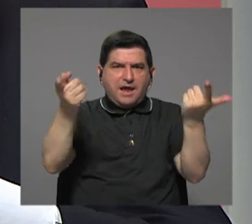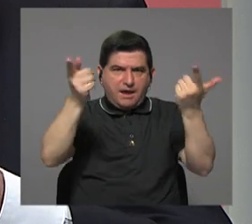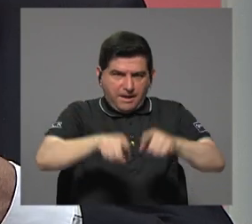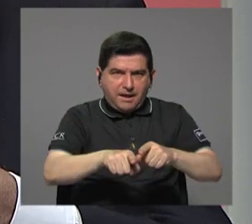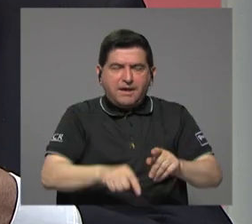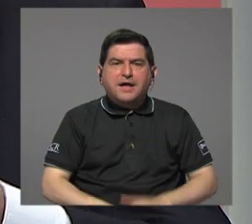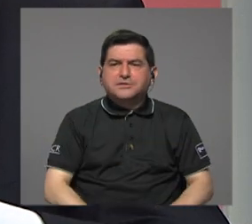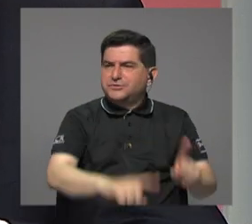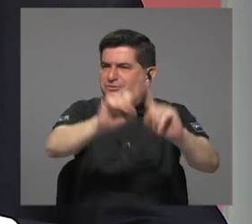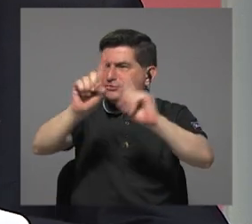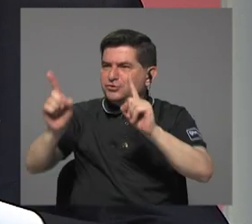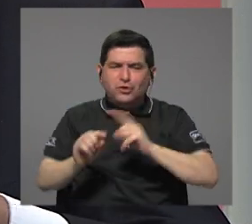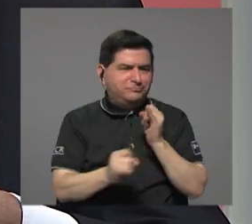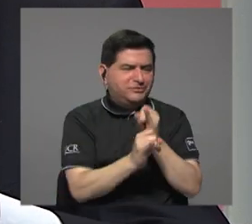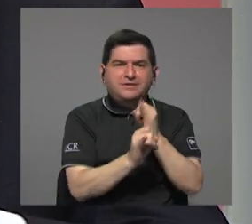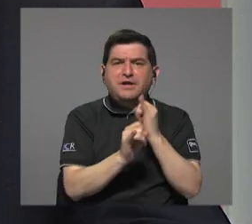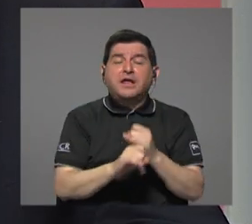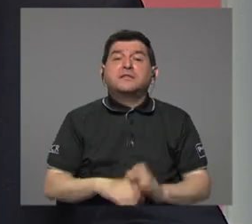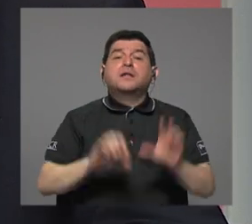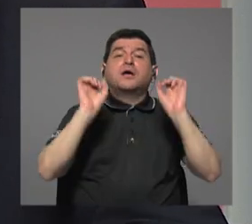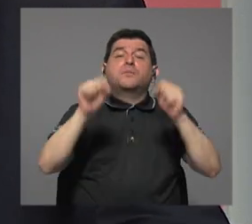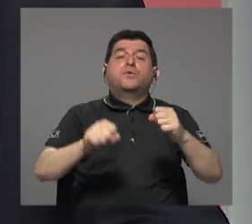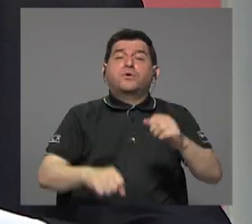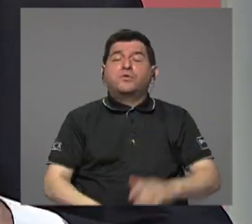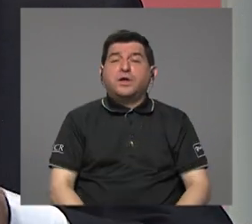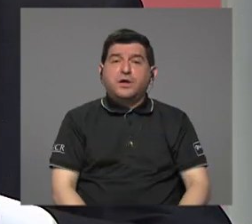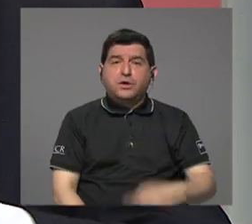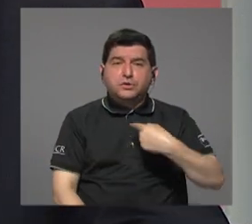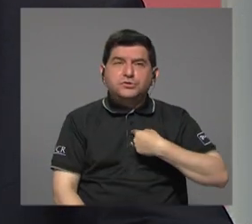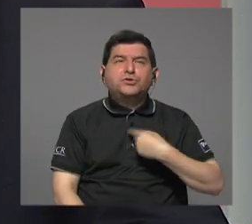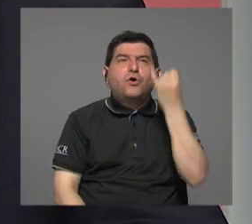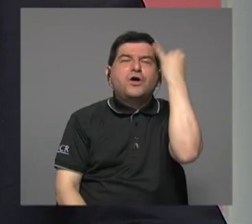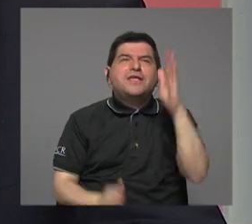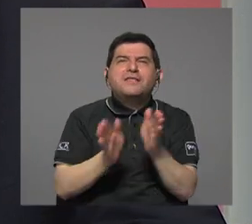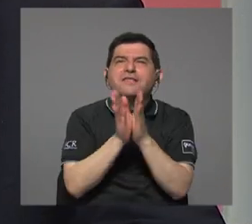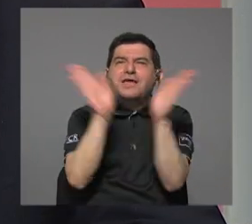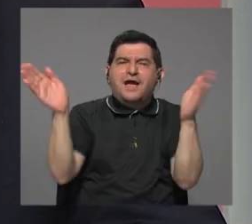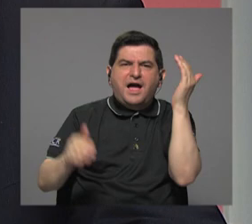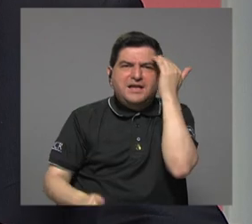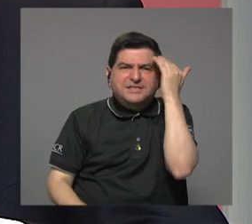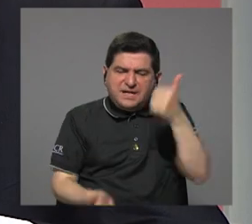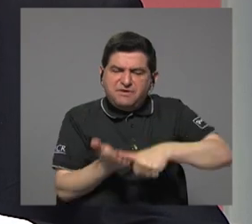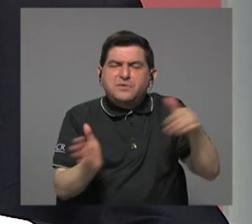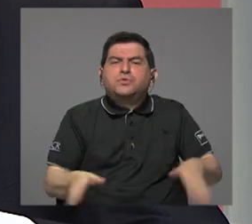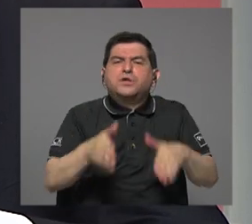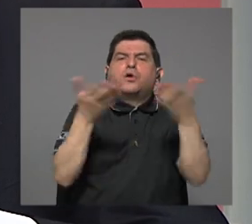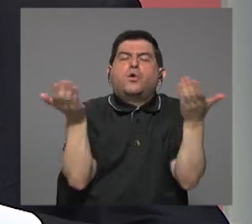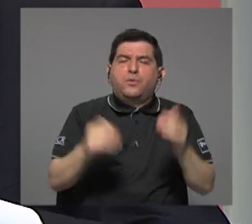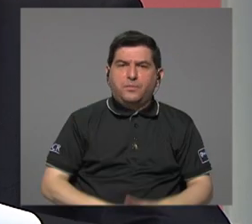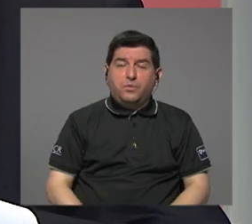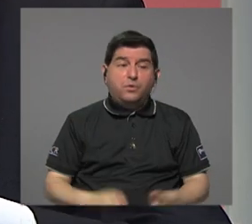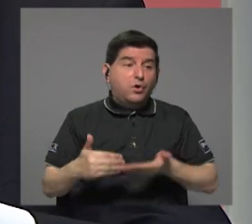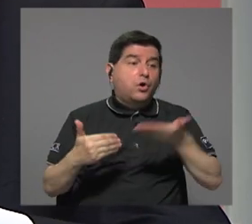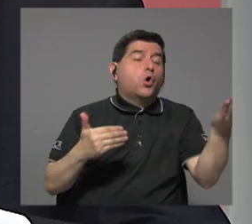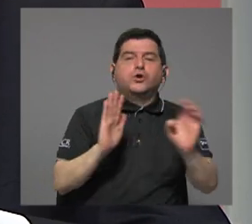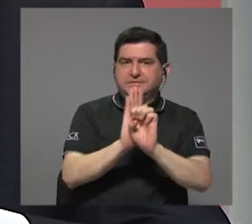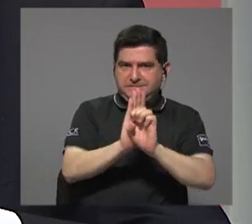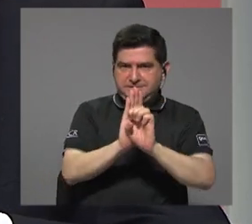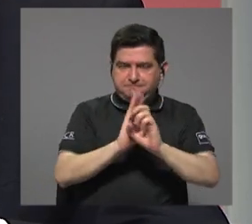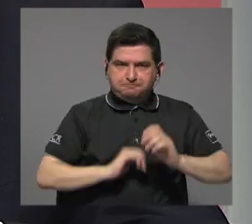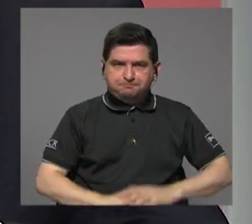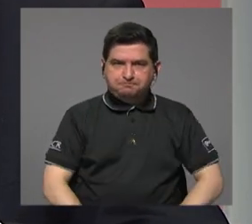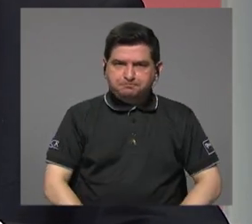las diferentes instituciones para tener un marco general y saber cómo votar lo hay hay cosas como